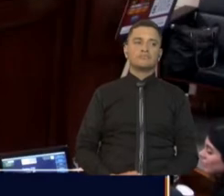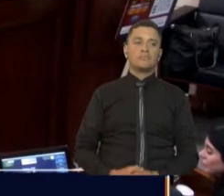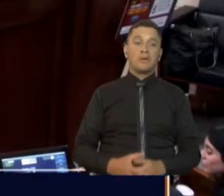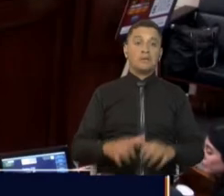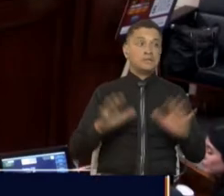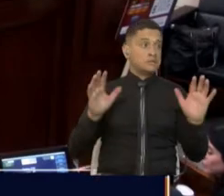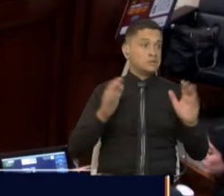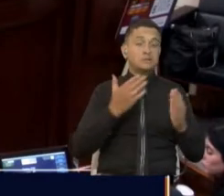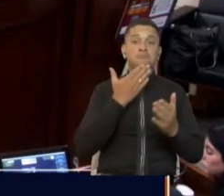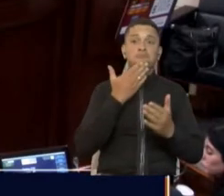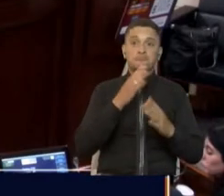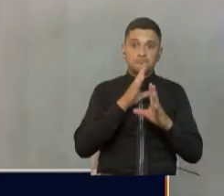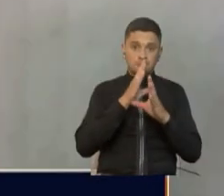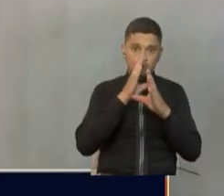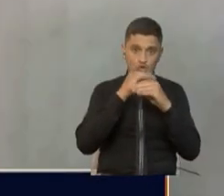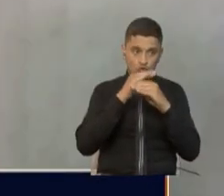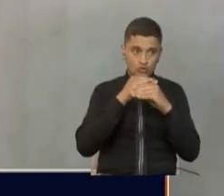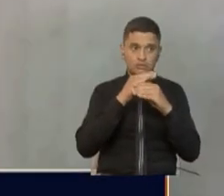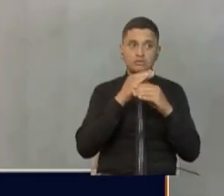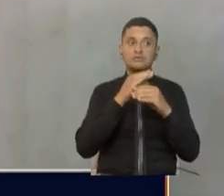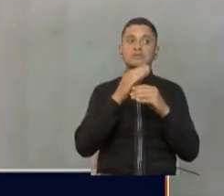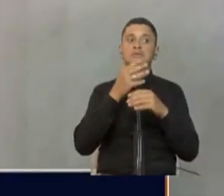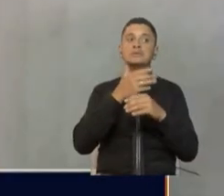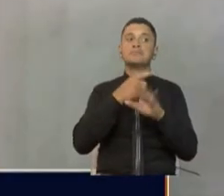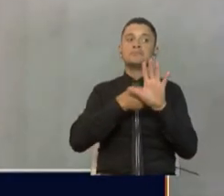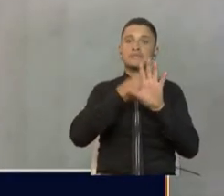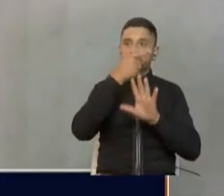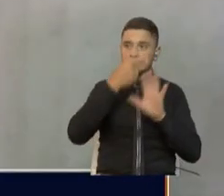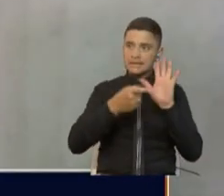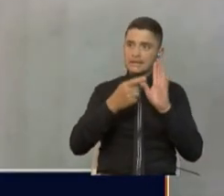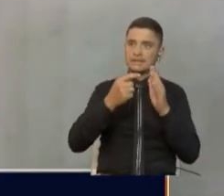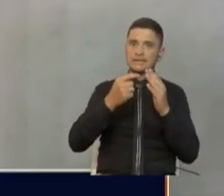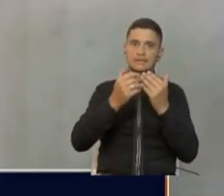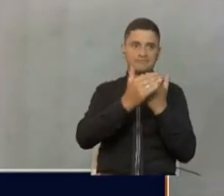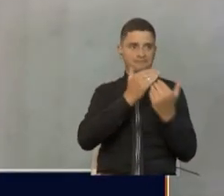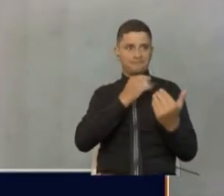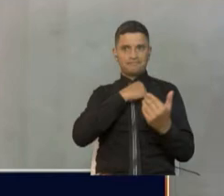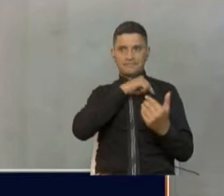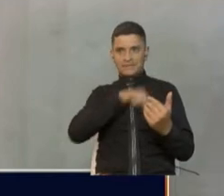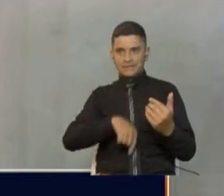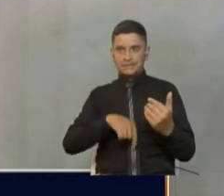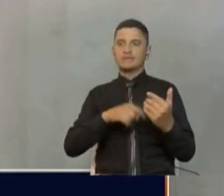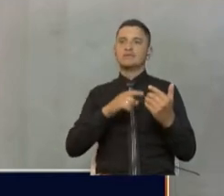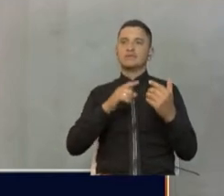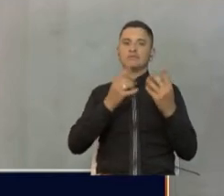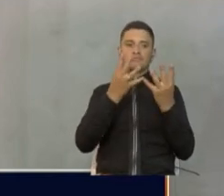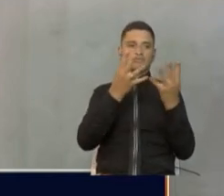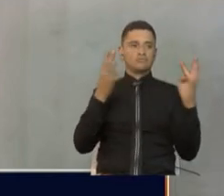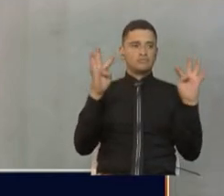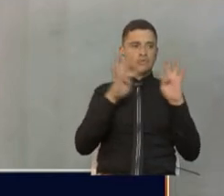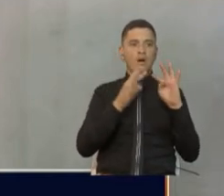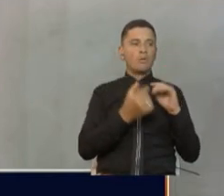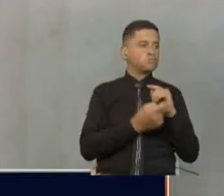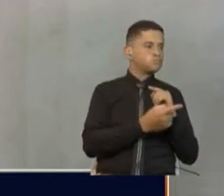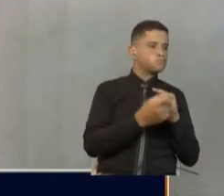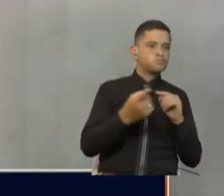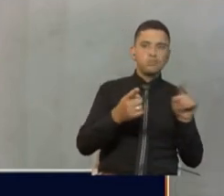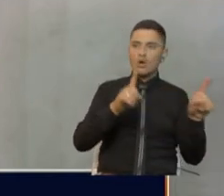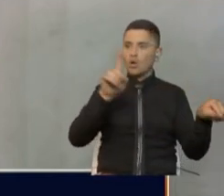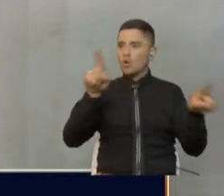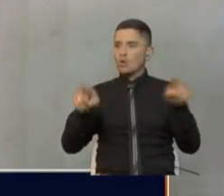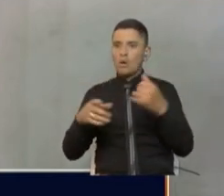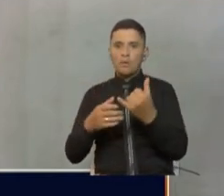Bueno, buenas noches al presidente, a los citantes y a los senadores que aún permanecen en el